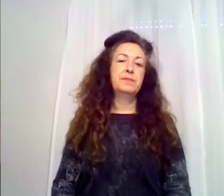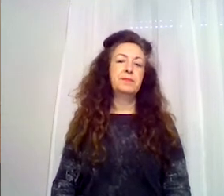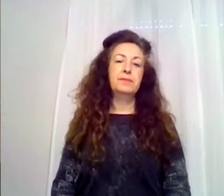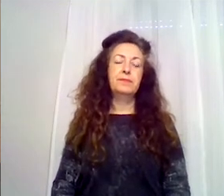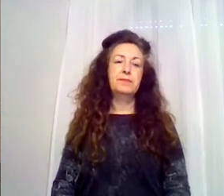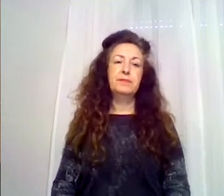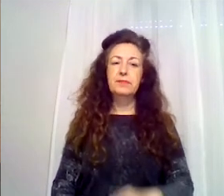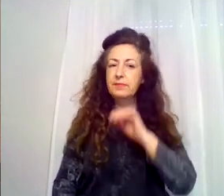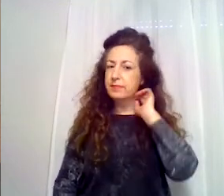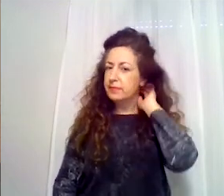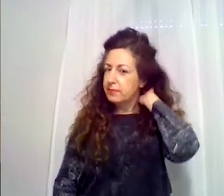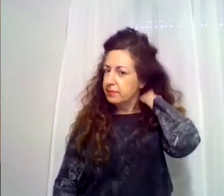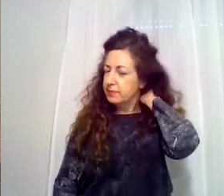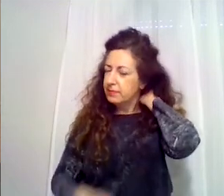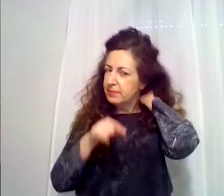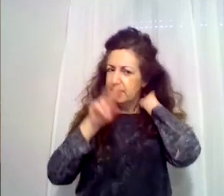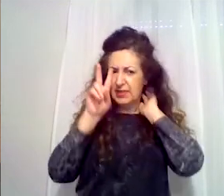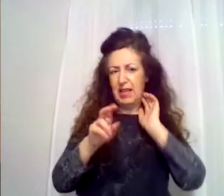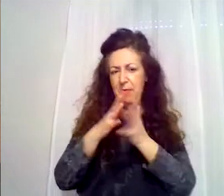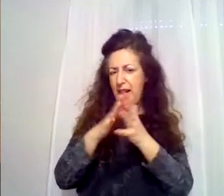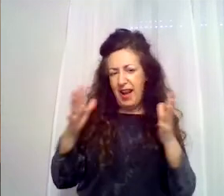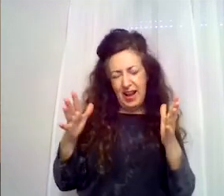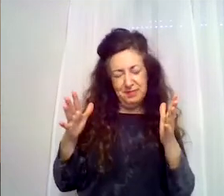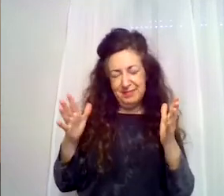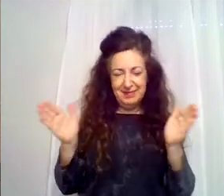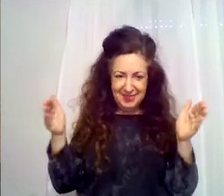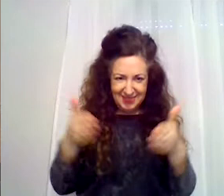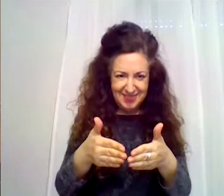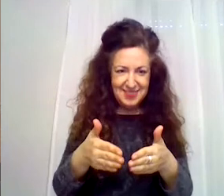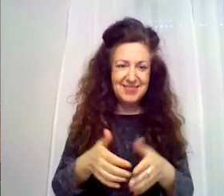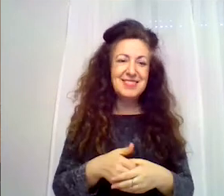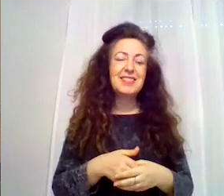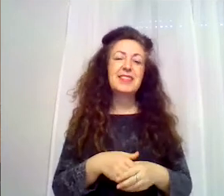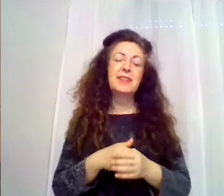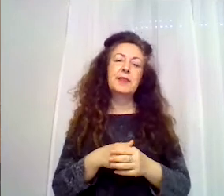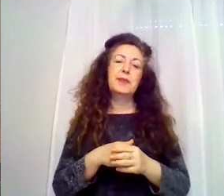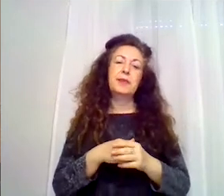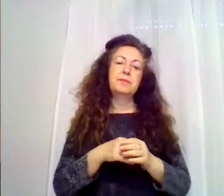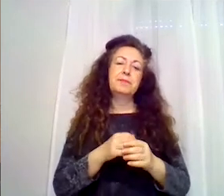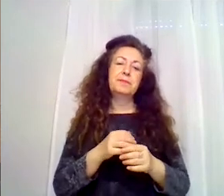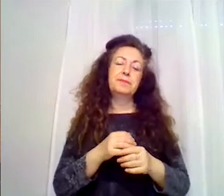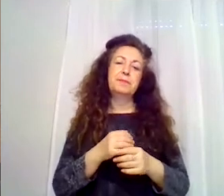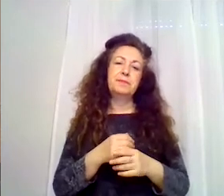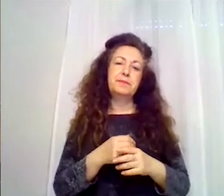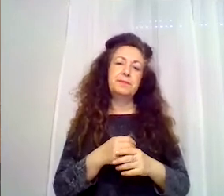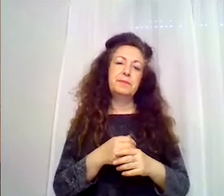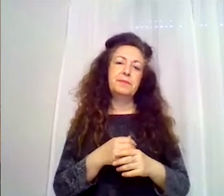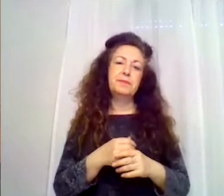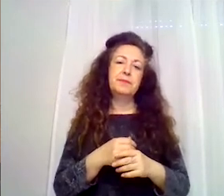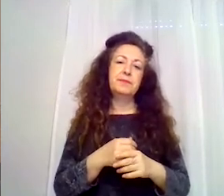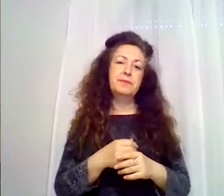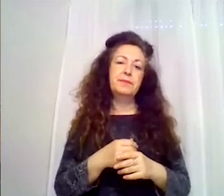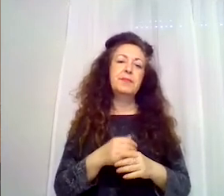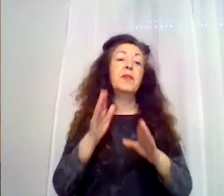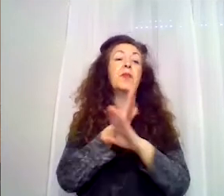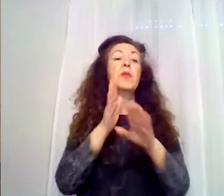inmensidad del espacio, que era uno de los grandes temas de Bruno, es decir, en temas que consideraríamos muy avanzados, pero que